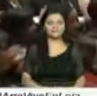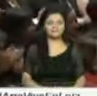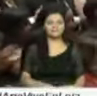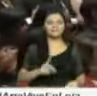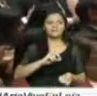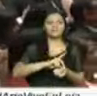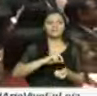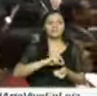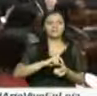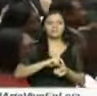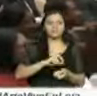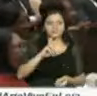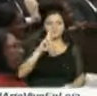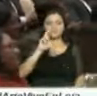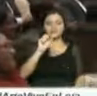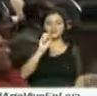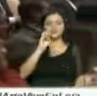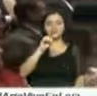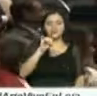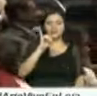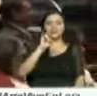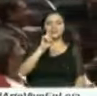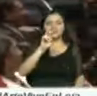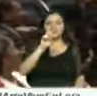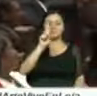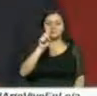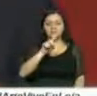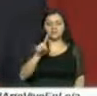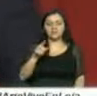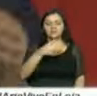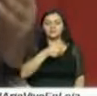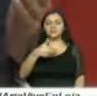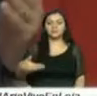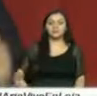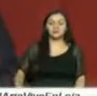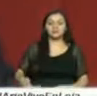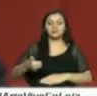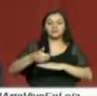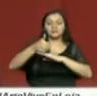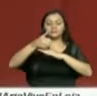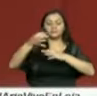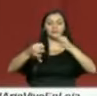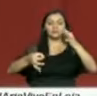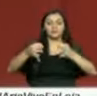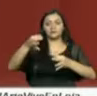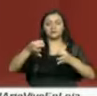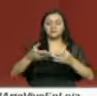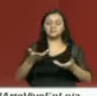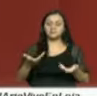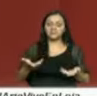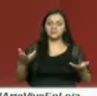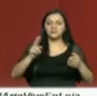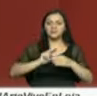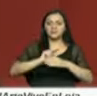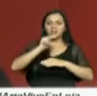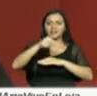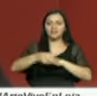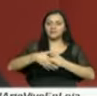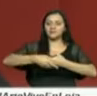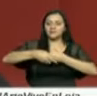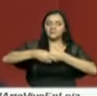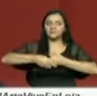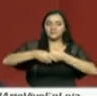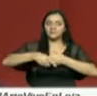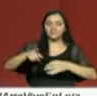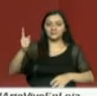Ramírez, presidente de la Corte Nacional de Justicia, me presentaba a su nieta. Ojalá